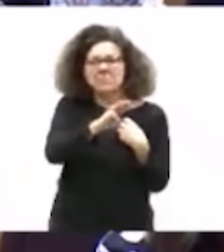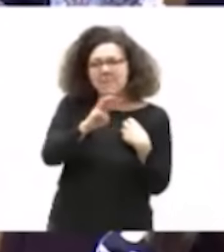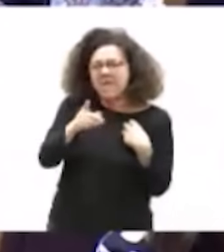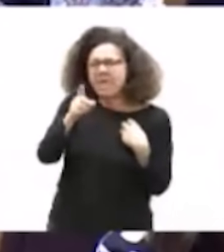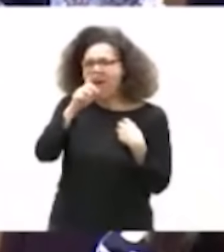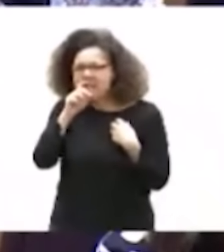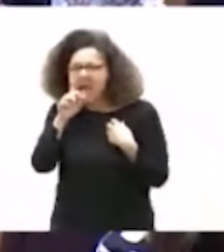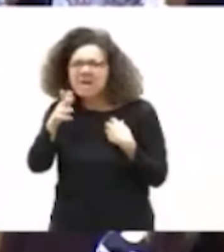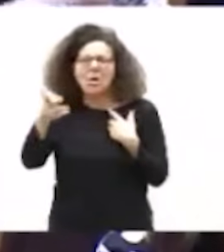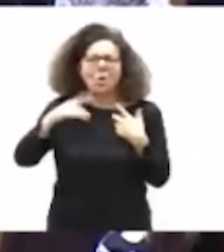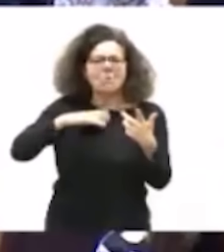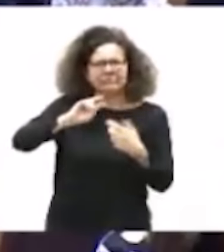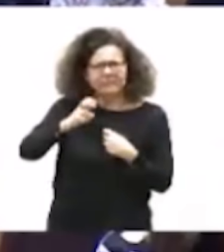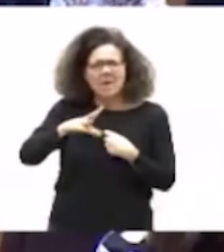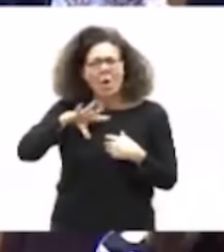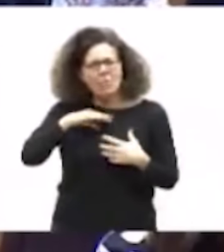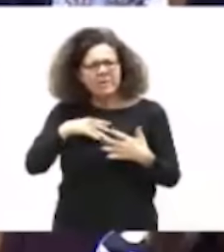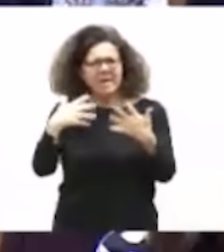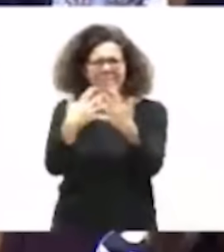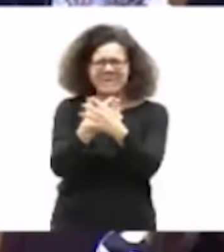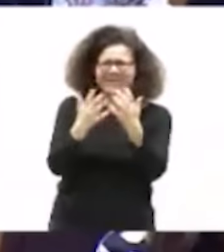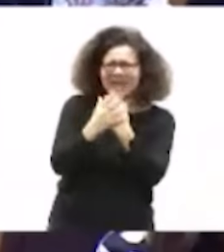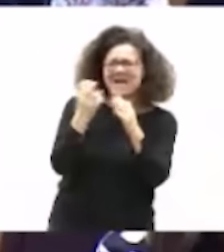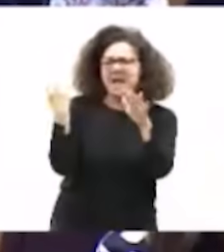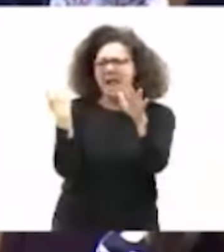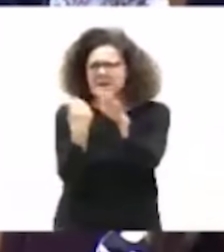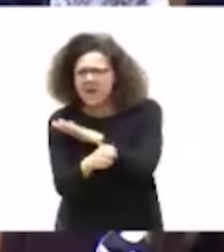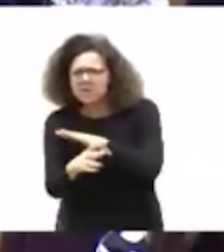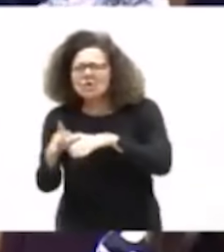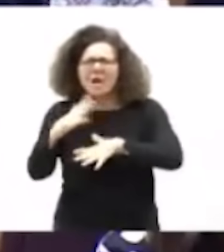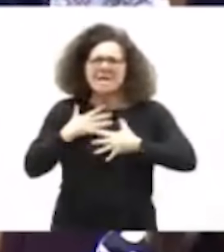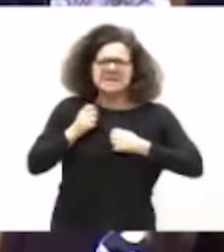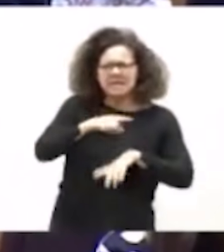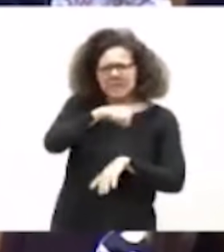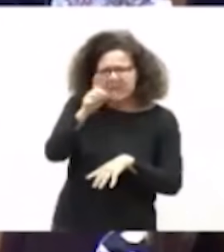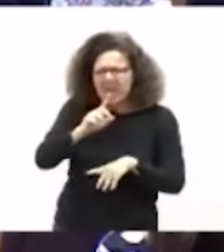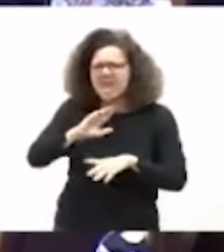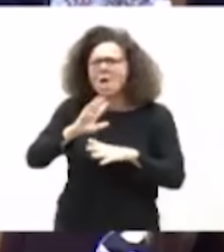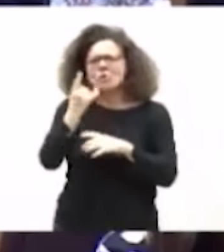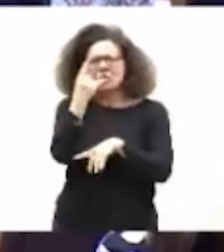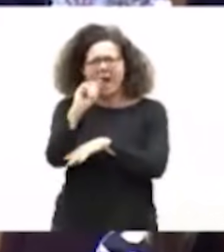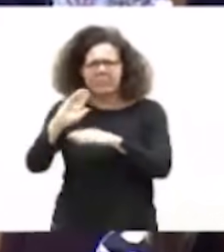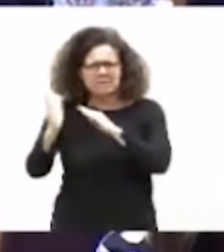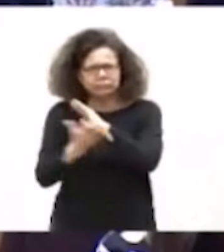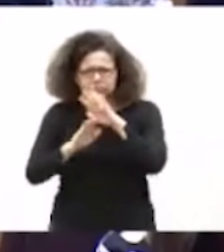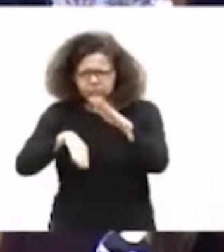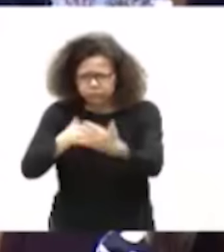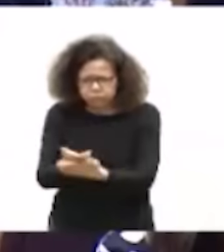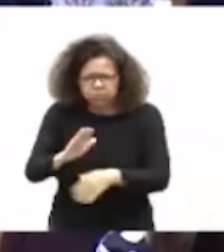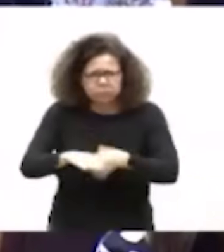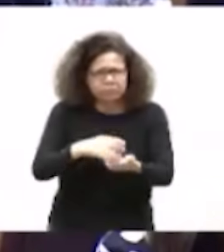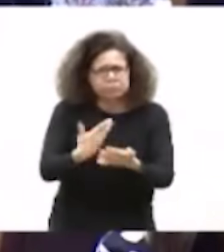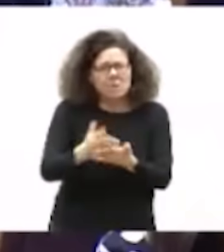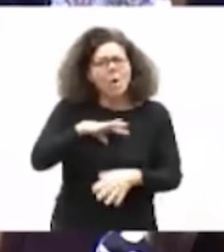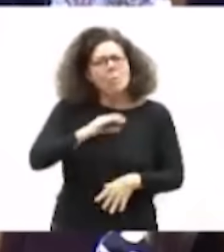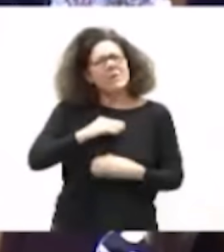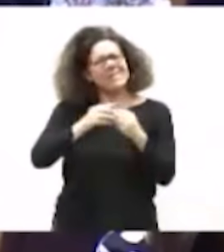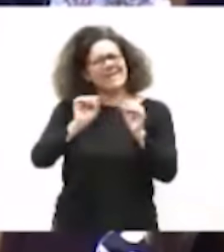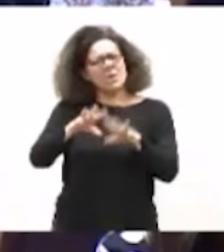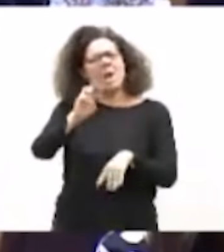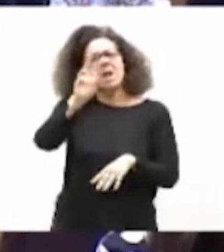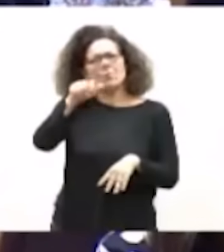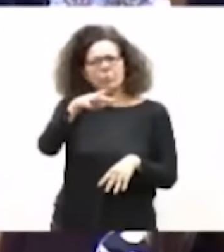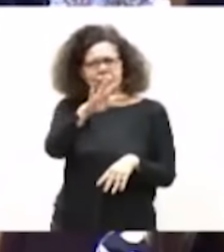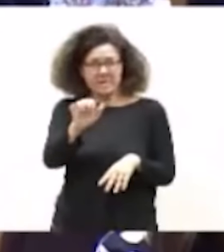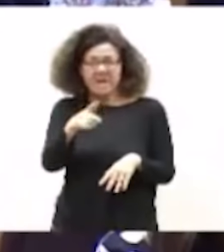o puede hacer mezclar el metro con la salida madrileña, con el farcismo, con la tala de árboles, con lo que se le ocurra. Puede hacer de Óscar Puente. Pero eso no va a reducir